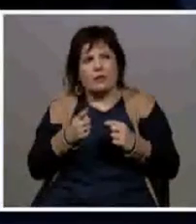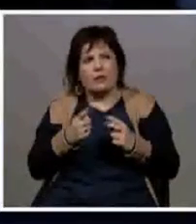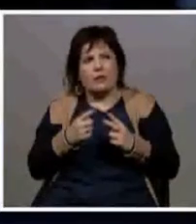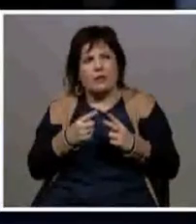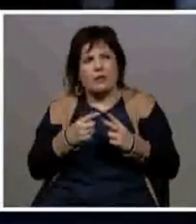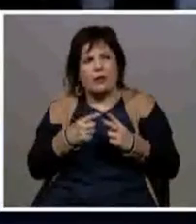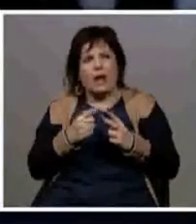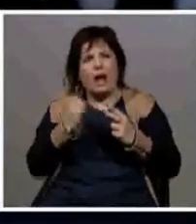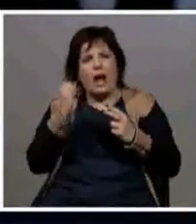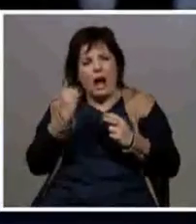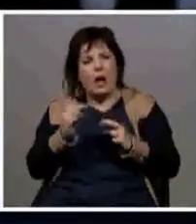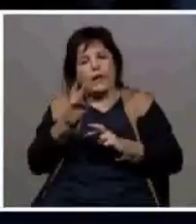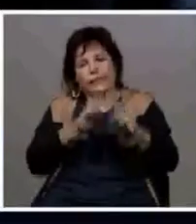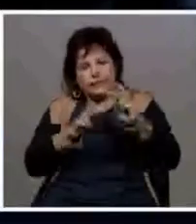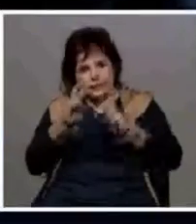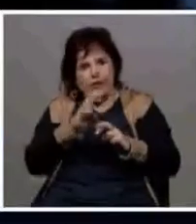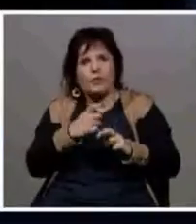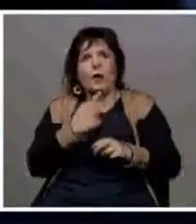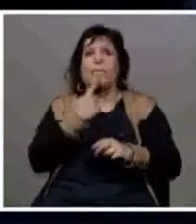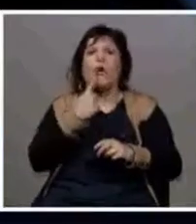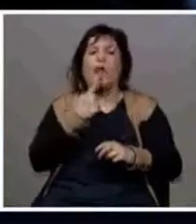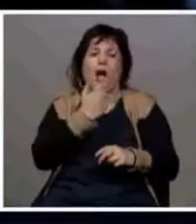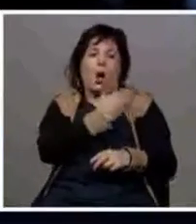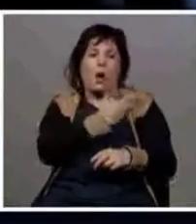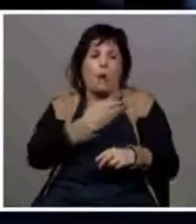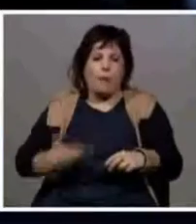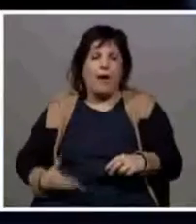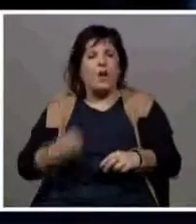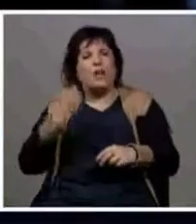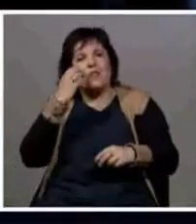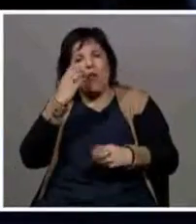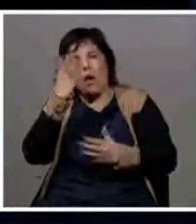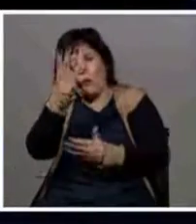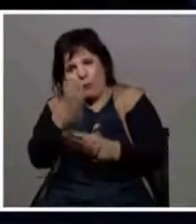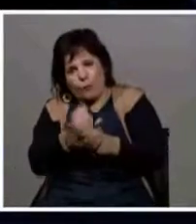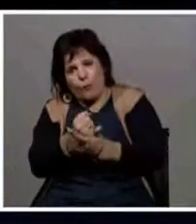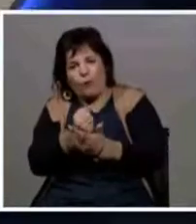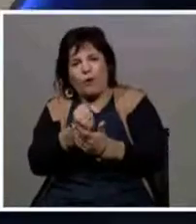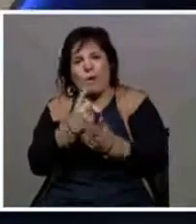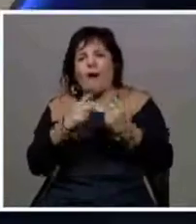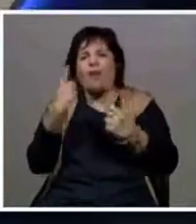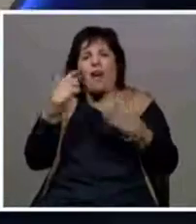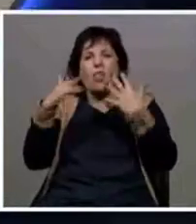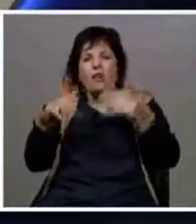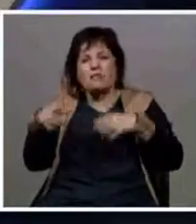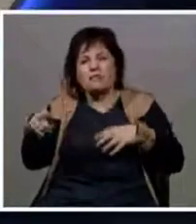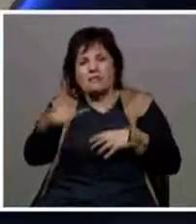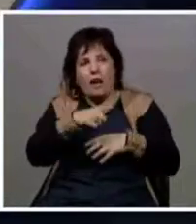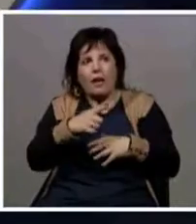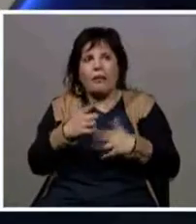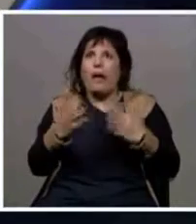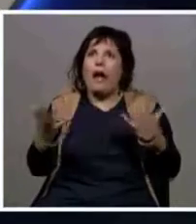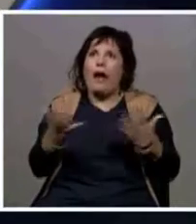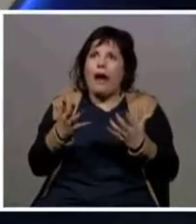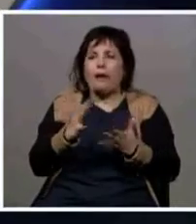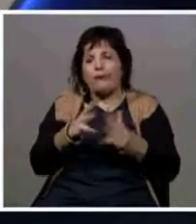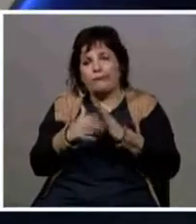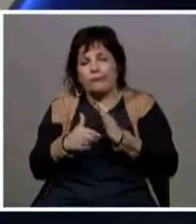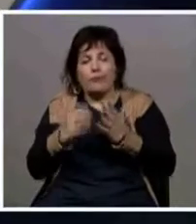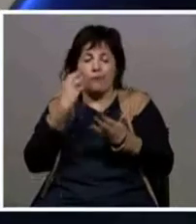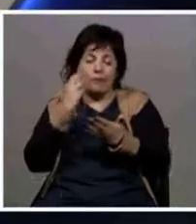hay como un intento de hacer políticas públicas para que estas adolescentes puedan tener una llegada amigable